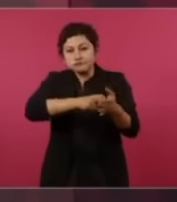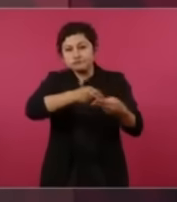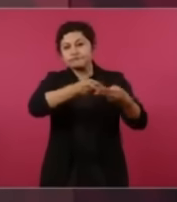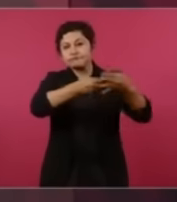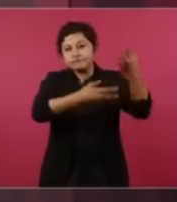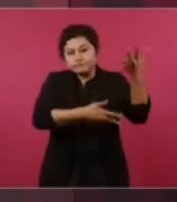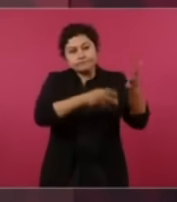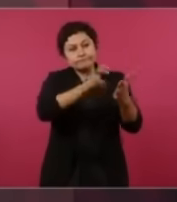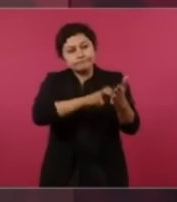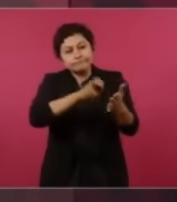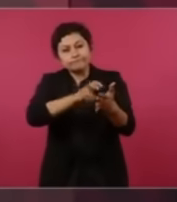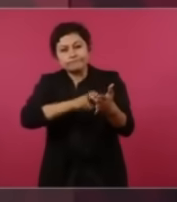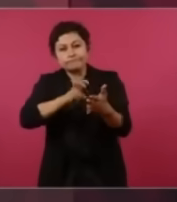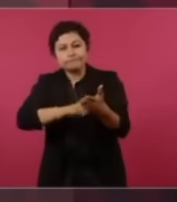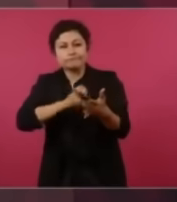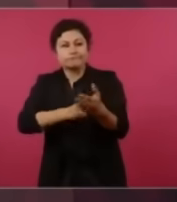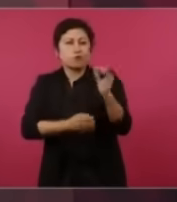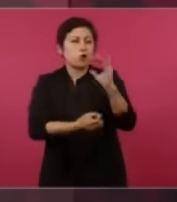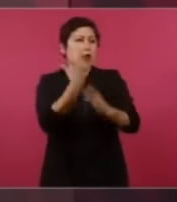la